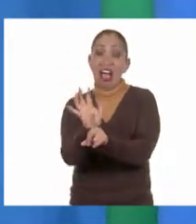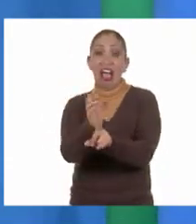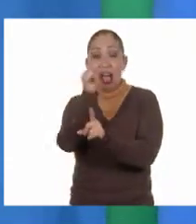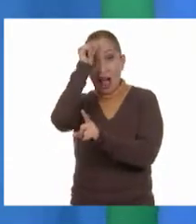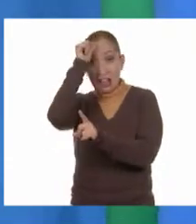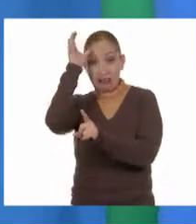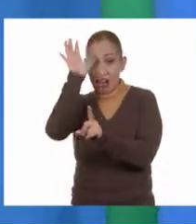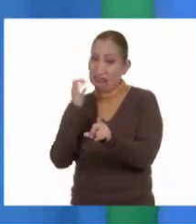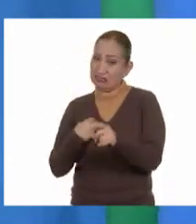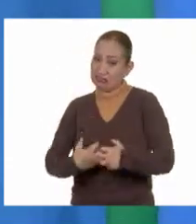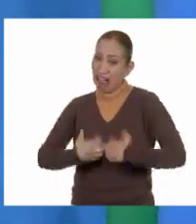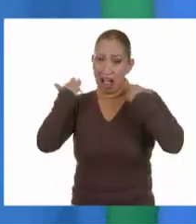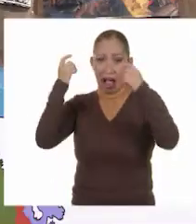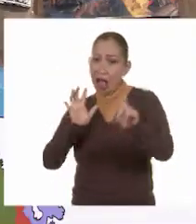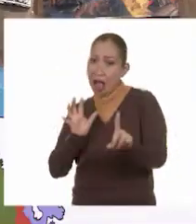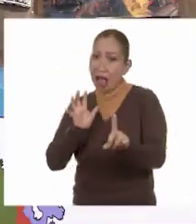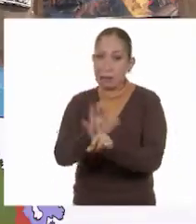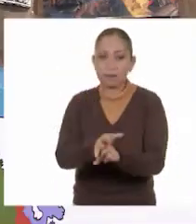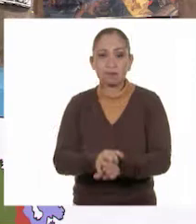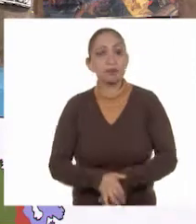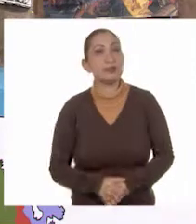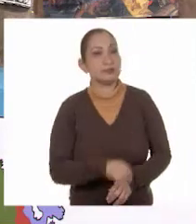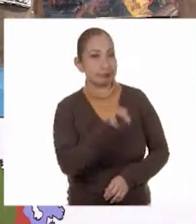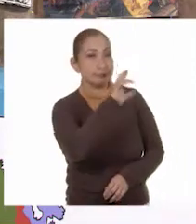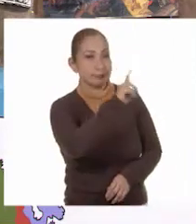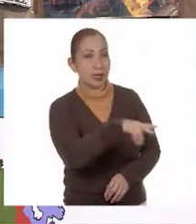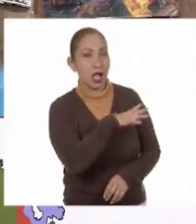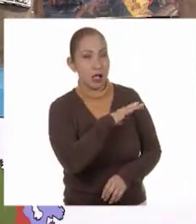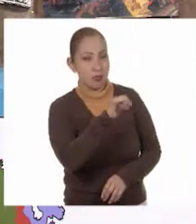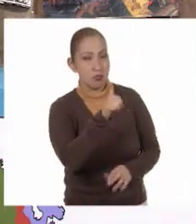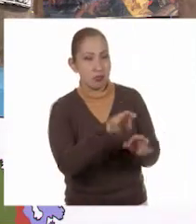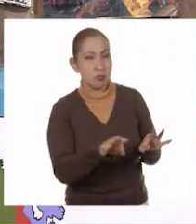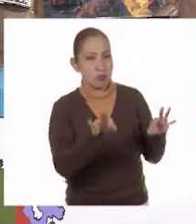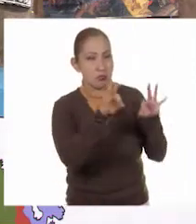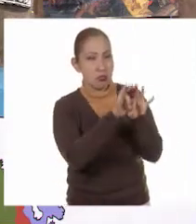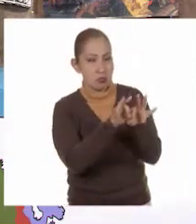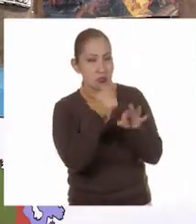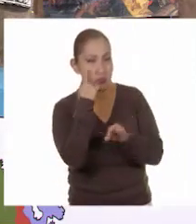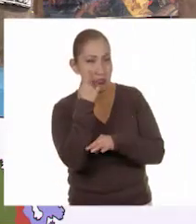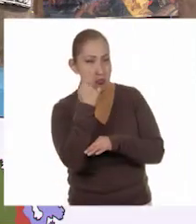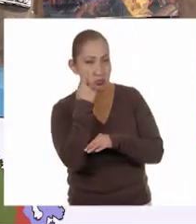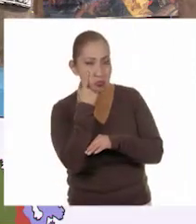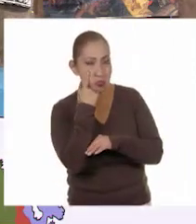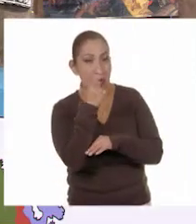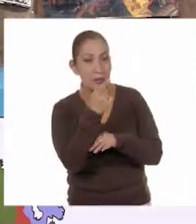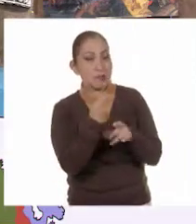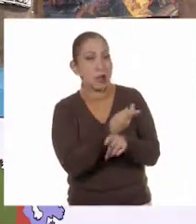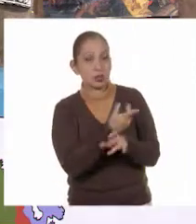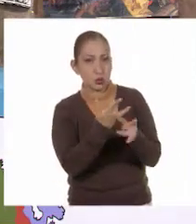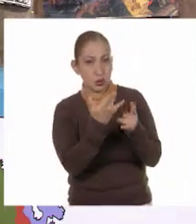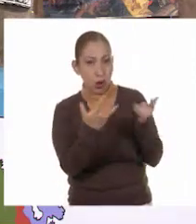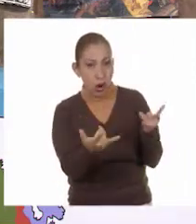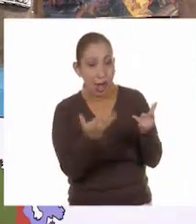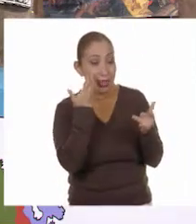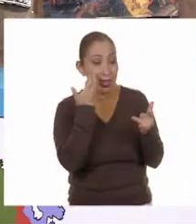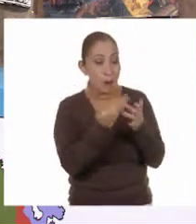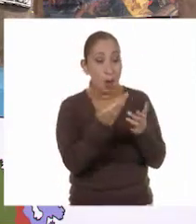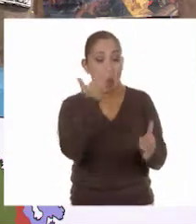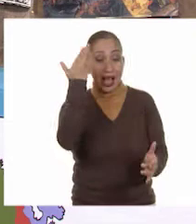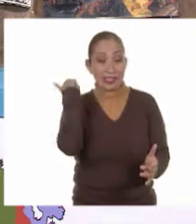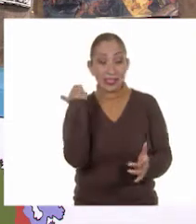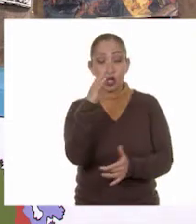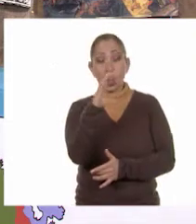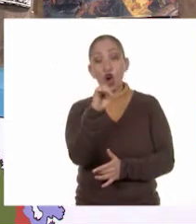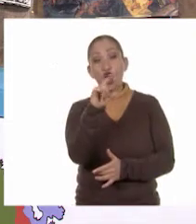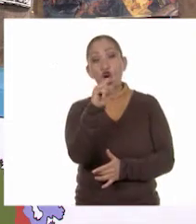pues, vámonos. Cierto. Hay algo muy importante que debemos comentar sobre este episodio. Desde los tiempos de la colonia